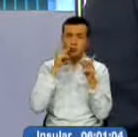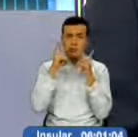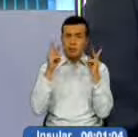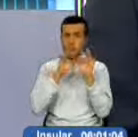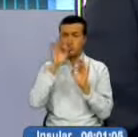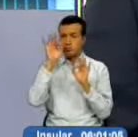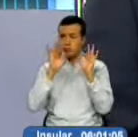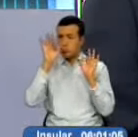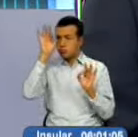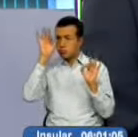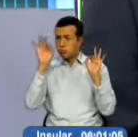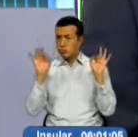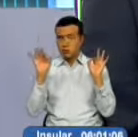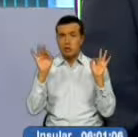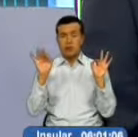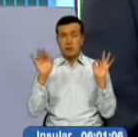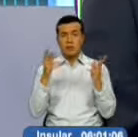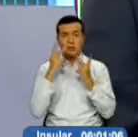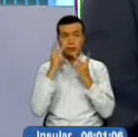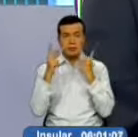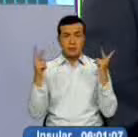indicadores de